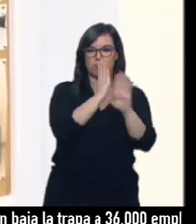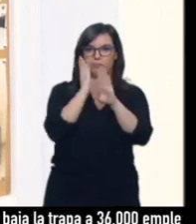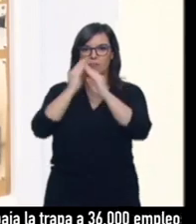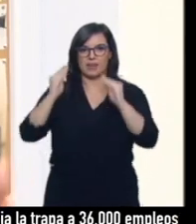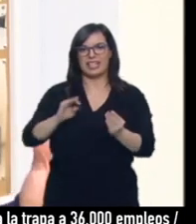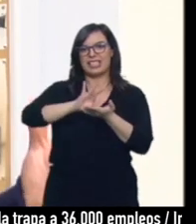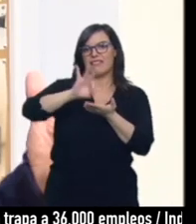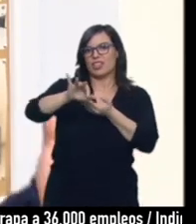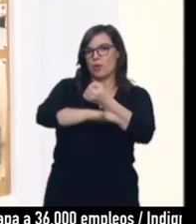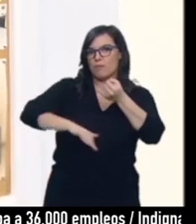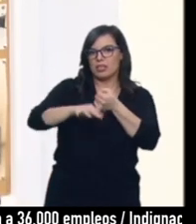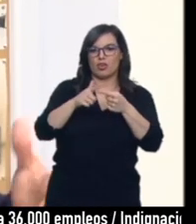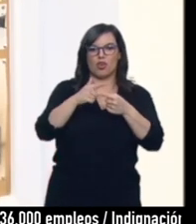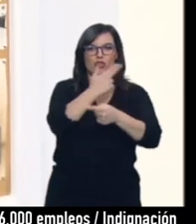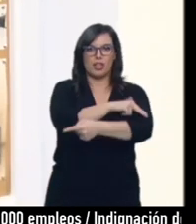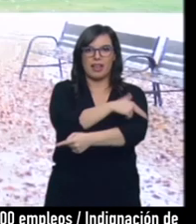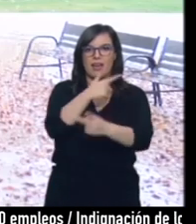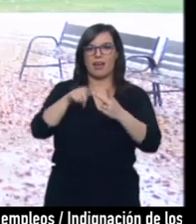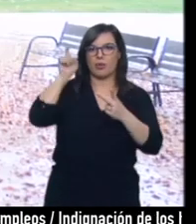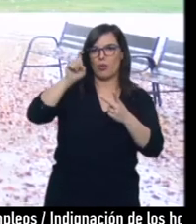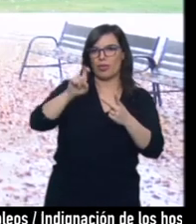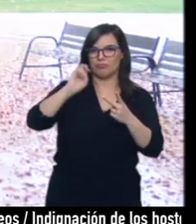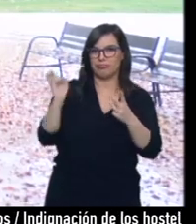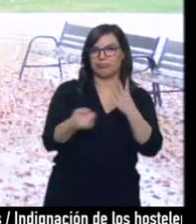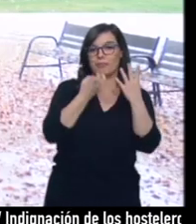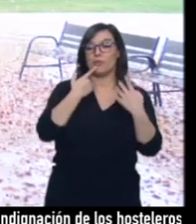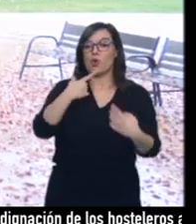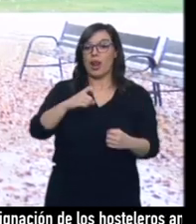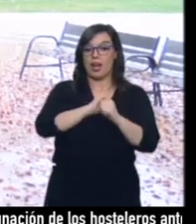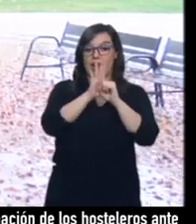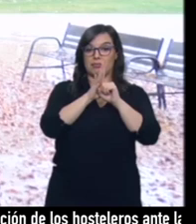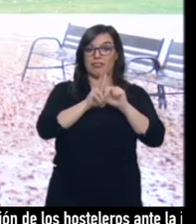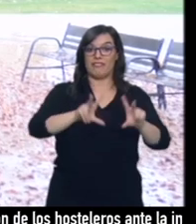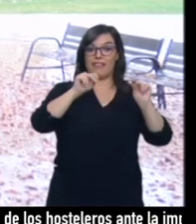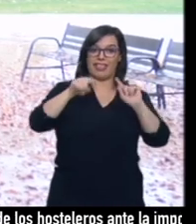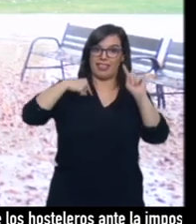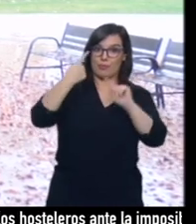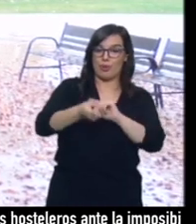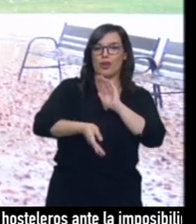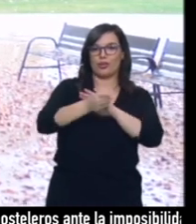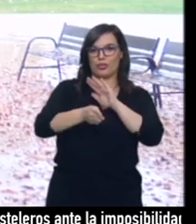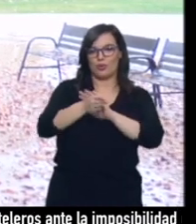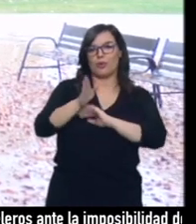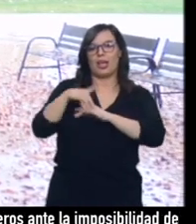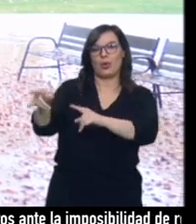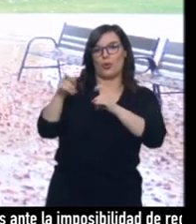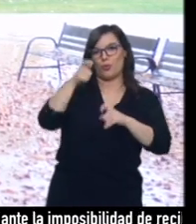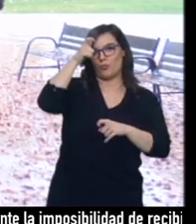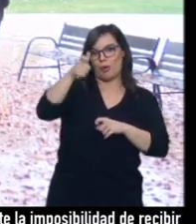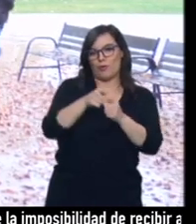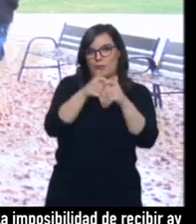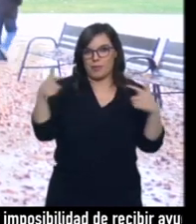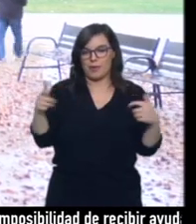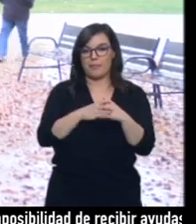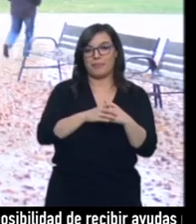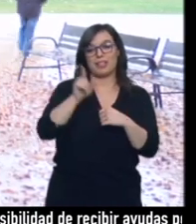servicios básicos tipo sanidad, educación. Ojalá que con el fin de la COVID llegue la receta contra la despoblación, la